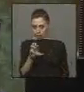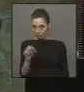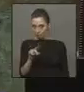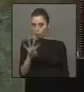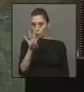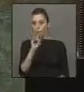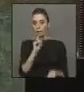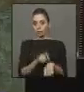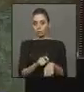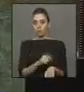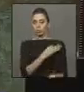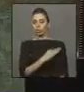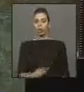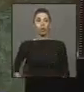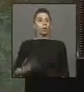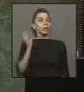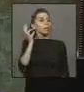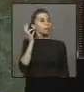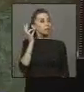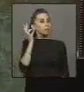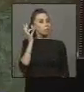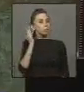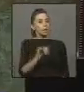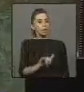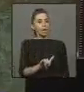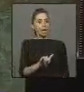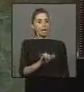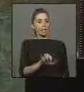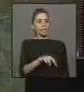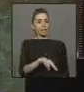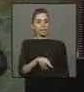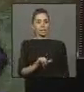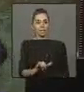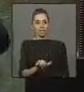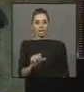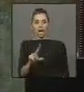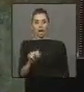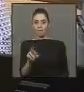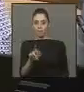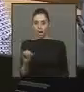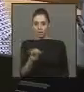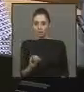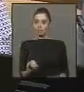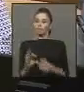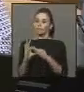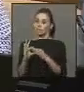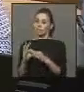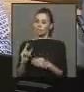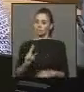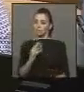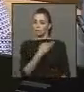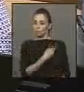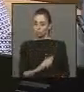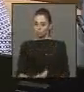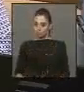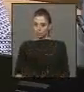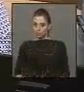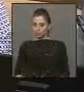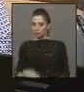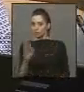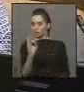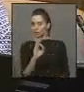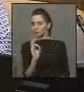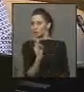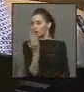cuatro minutos la diputada Jenny Álvarez. Gracias, señor presidente. El